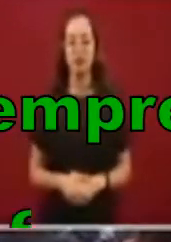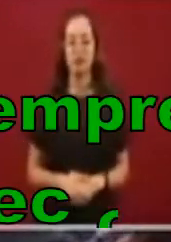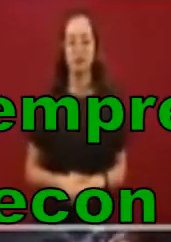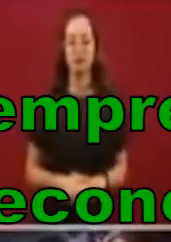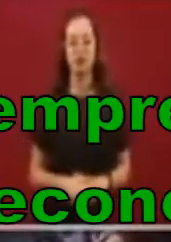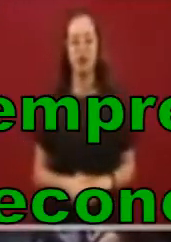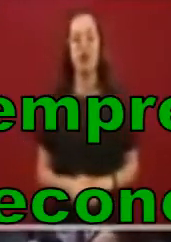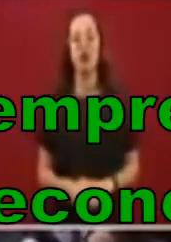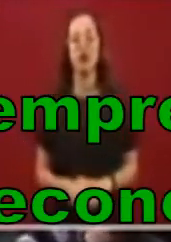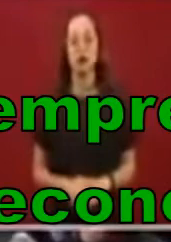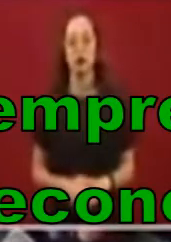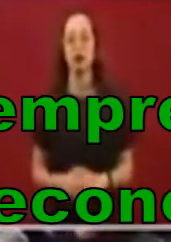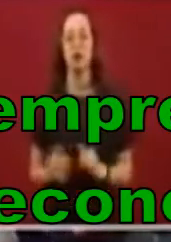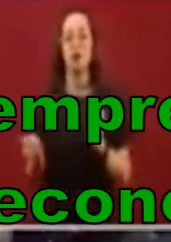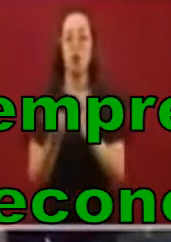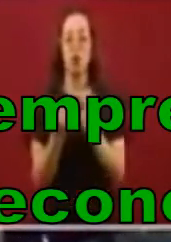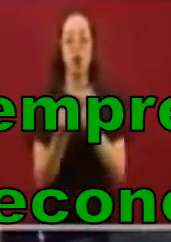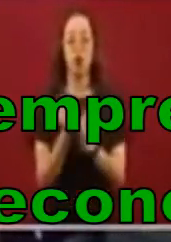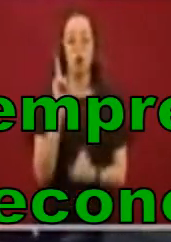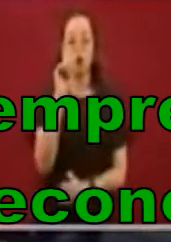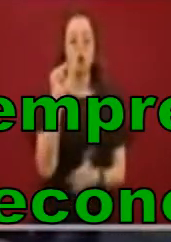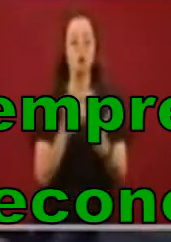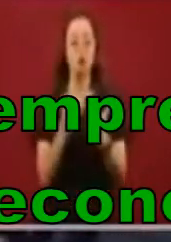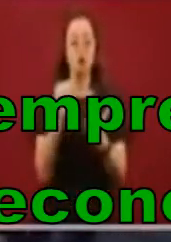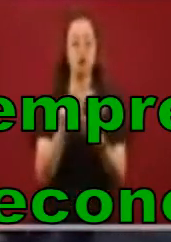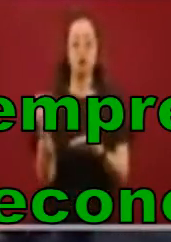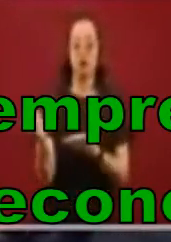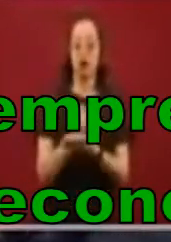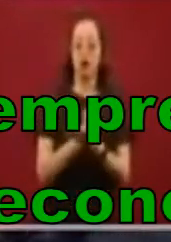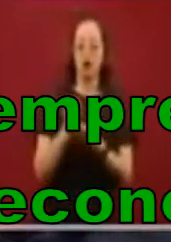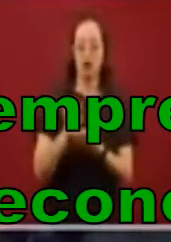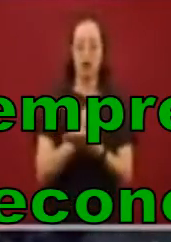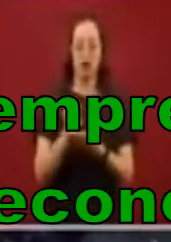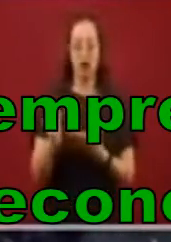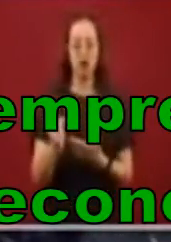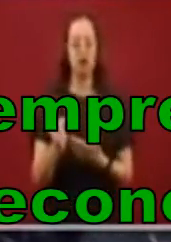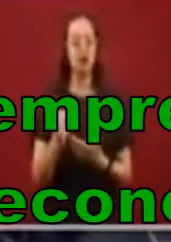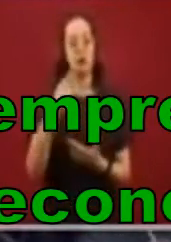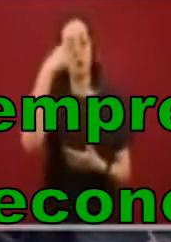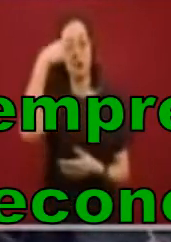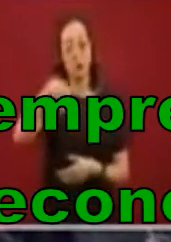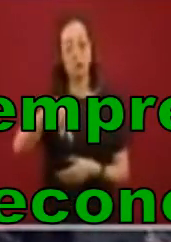un millón de créditos a la micro